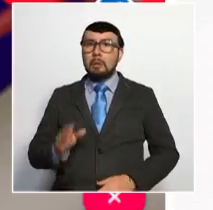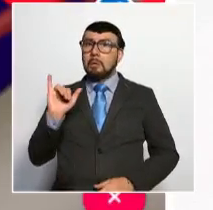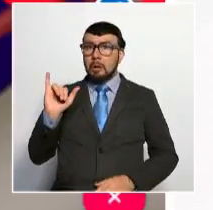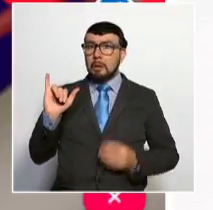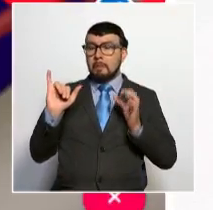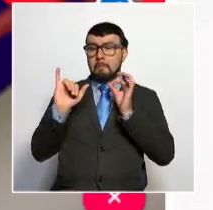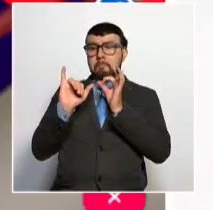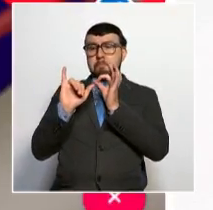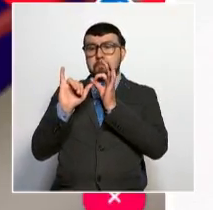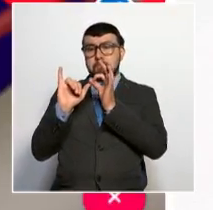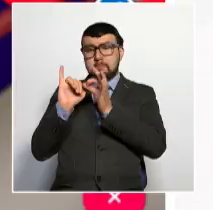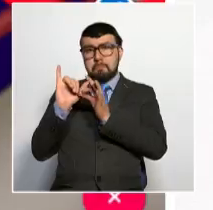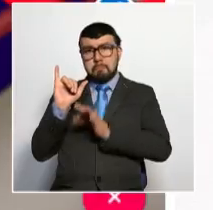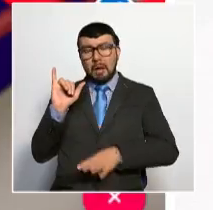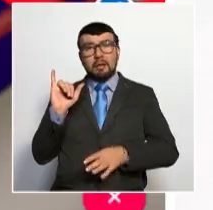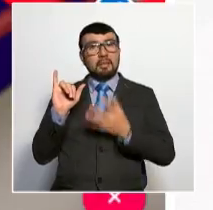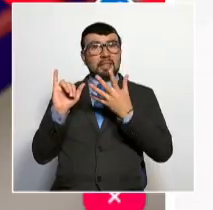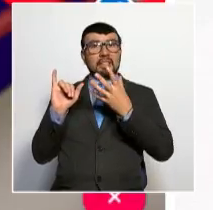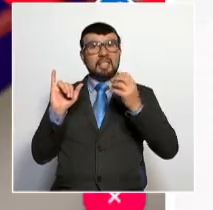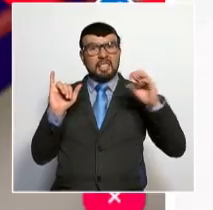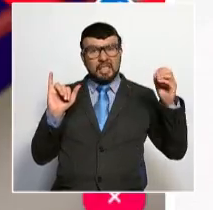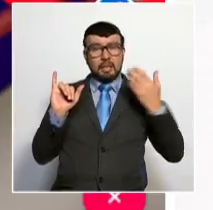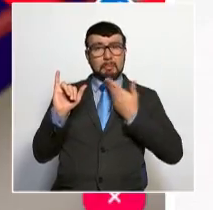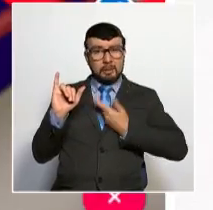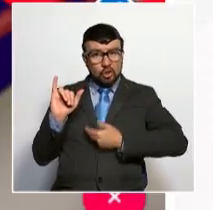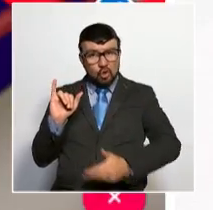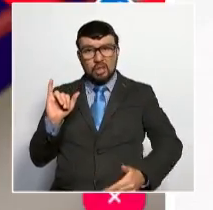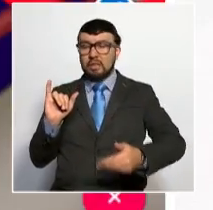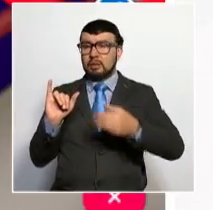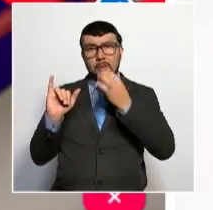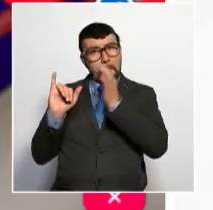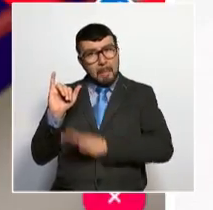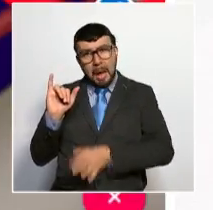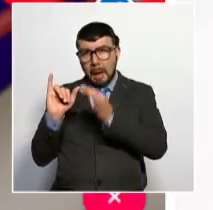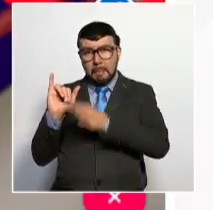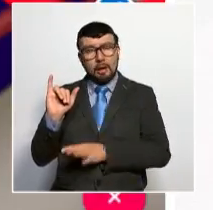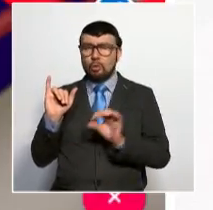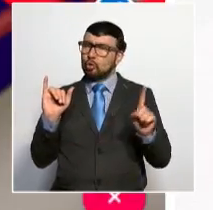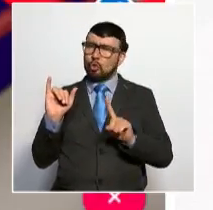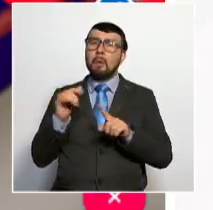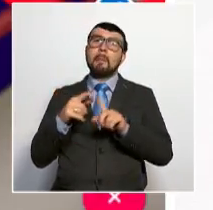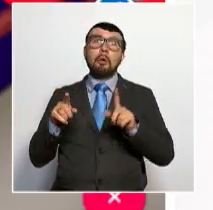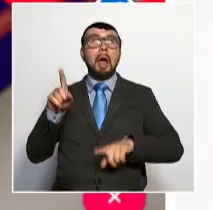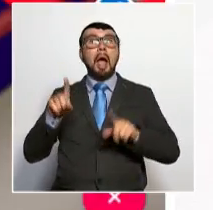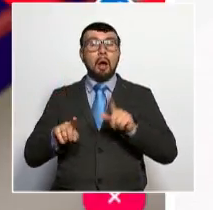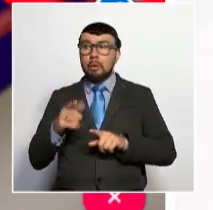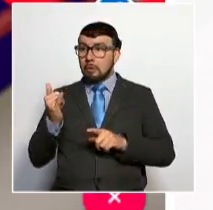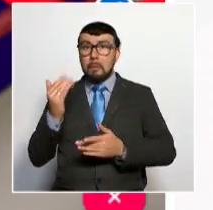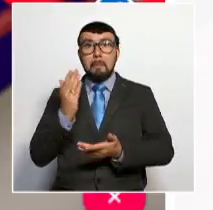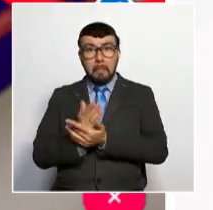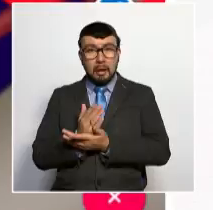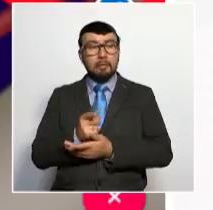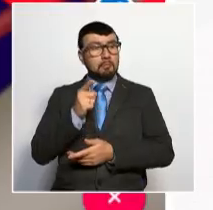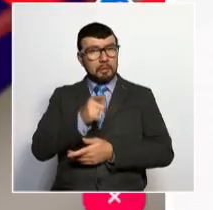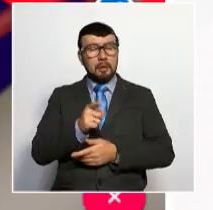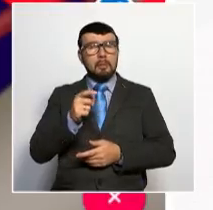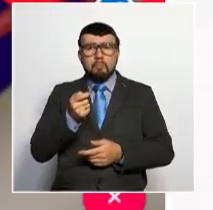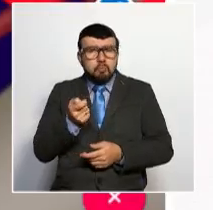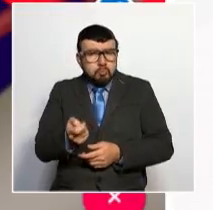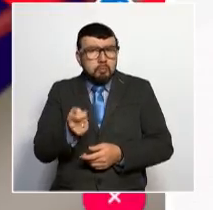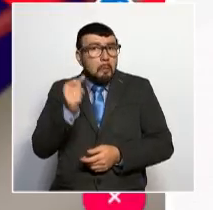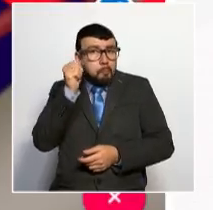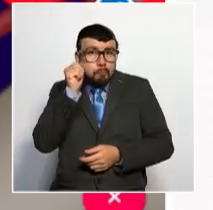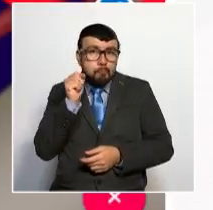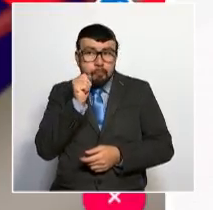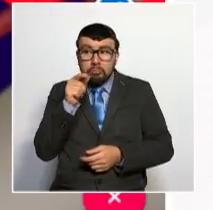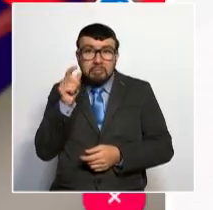a tener 500 millones de ovulaciones, pero sí algunos que van a funcionar en la época de la edad fértil, que van a dar lugar a